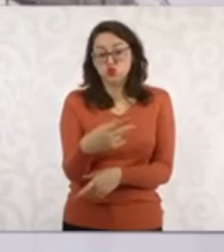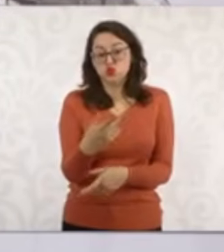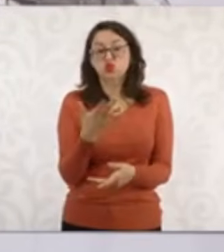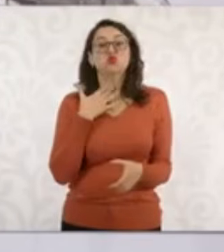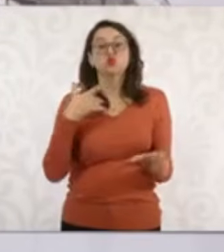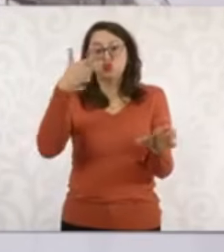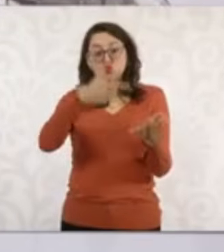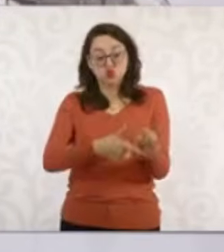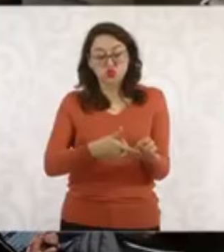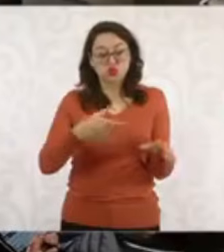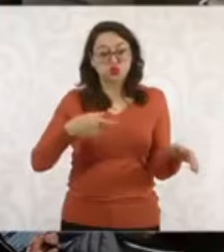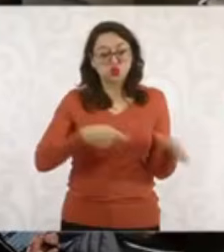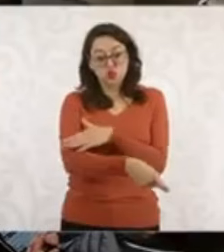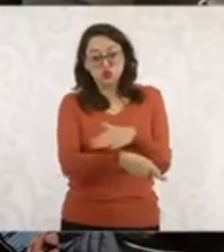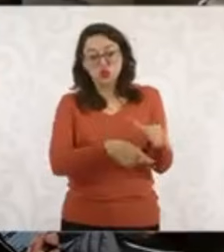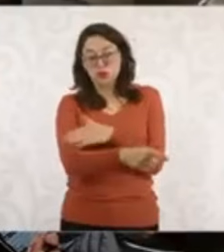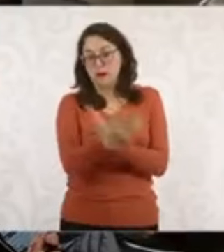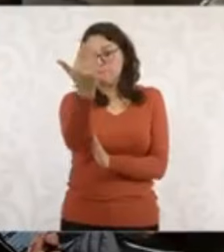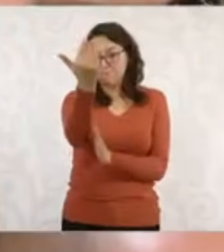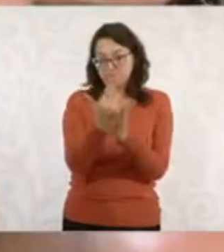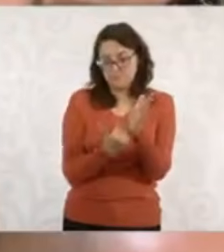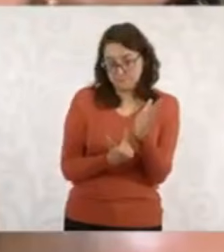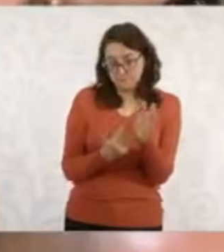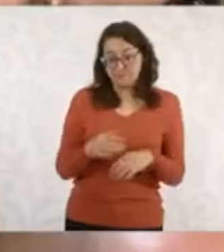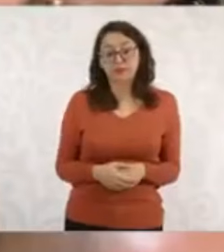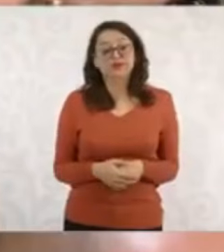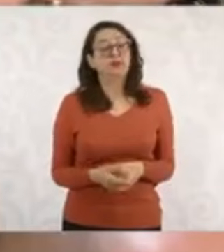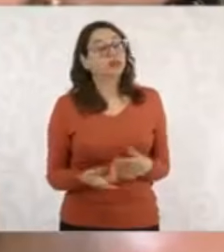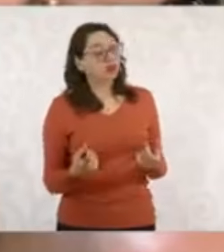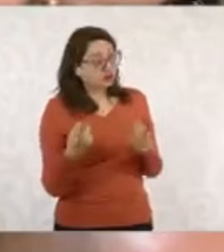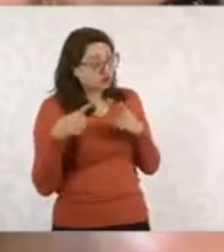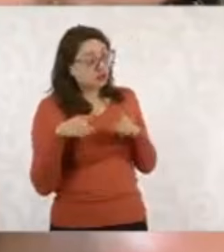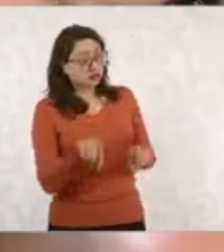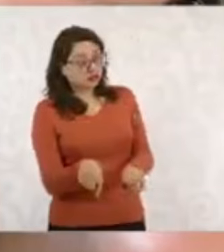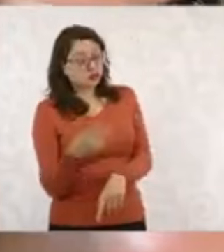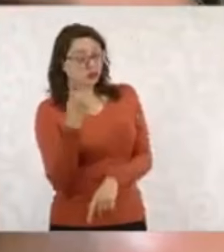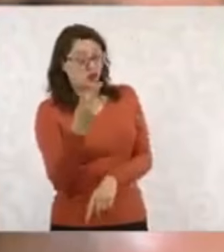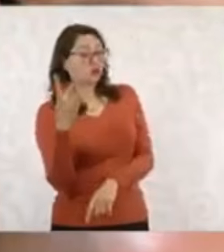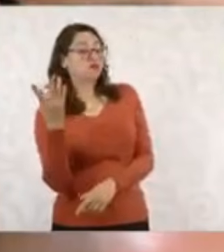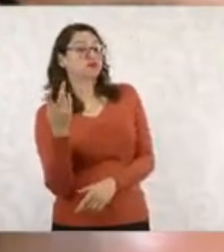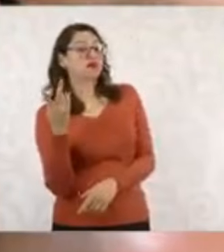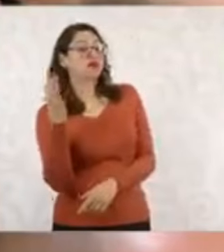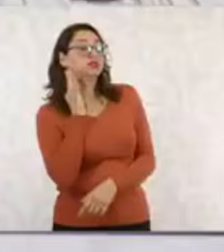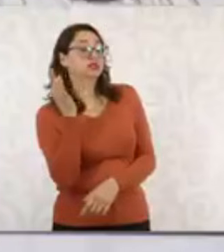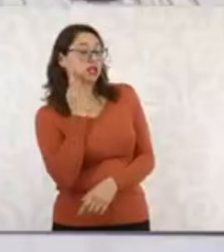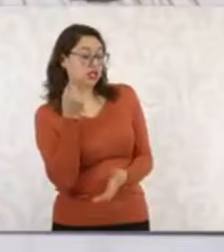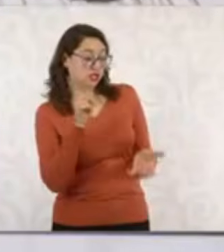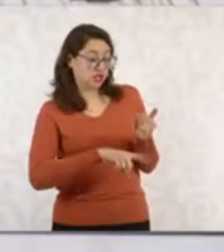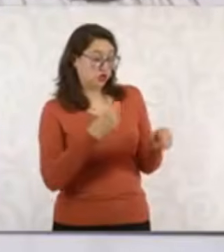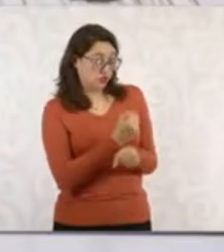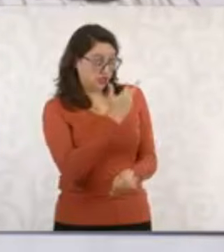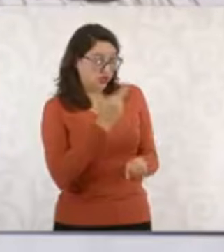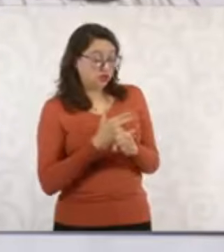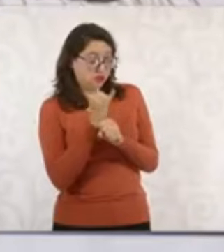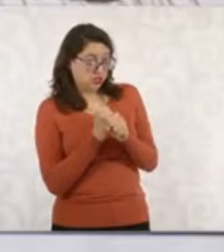contrabando de combustible. Pero son dos investigaciones paralelas, la de la Procuraduría Fiscal y las de la Procuraduría General. De la propia Secretaría de